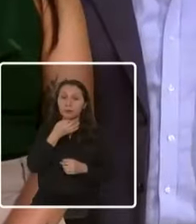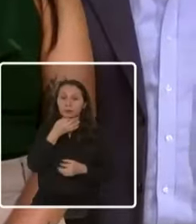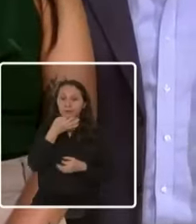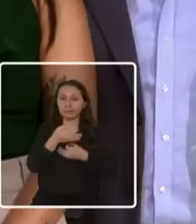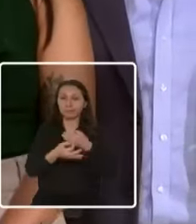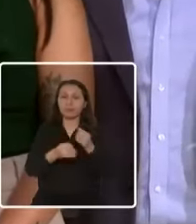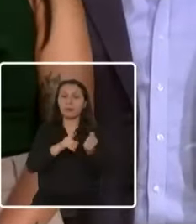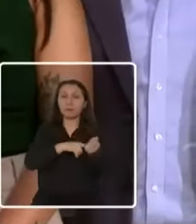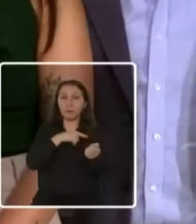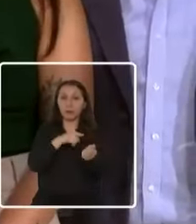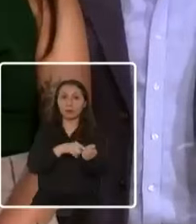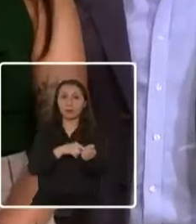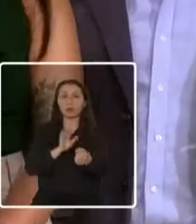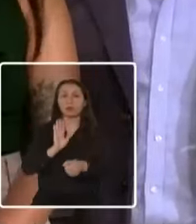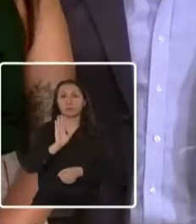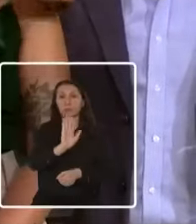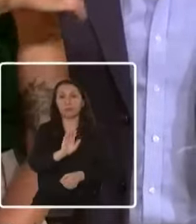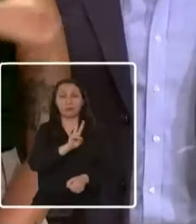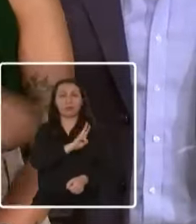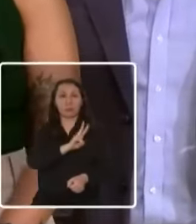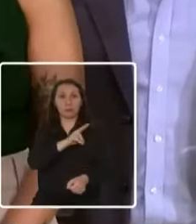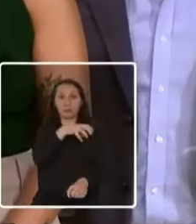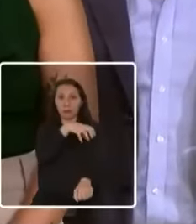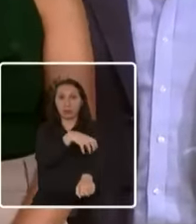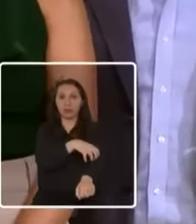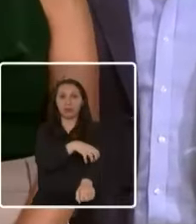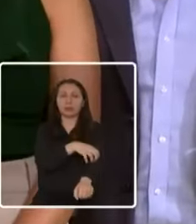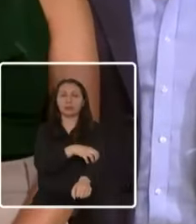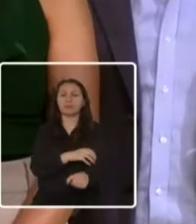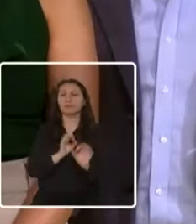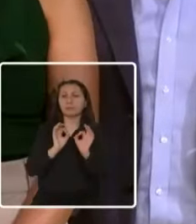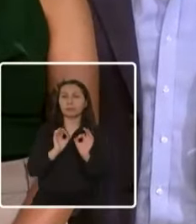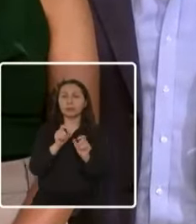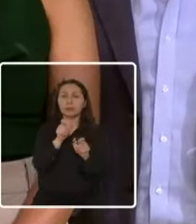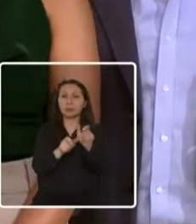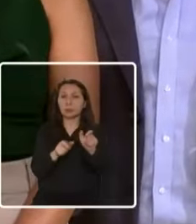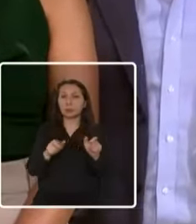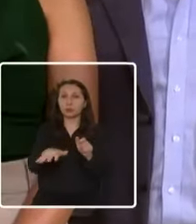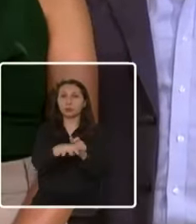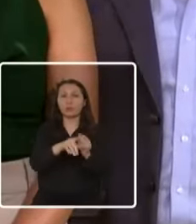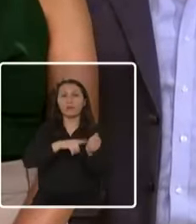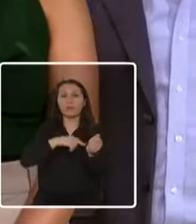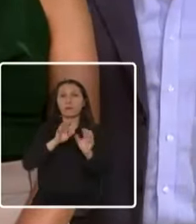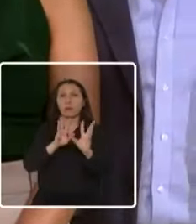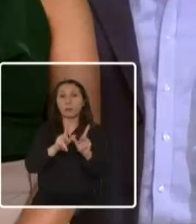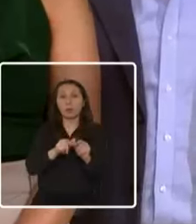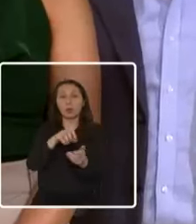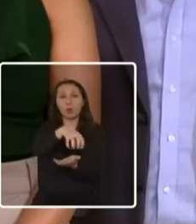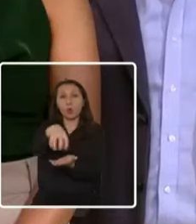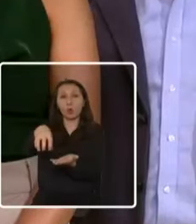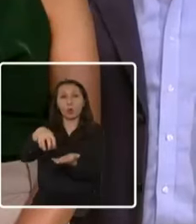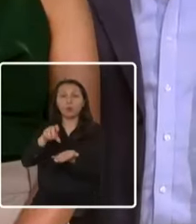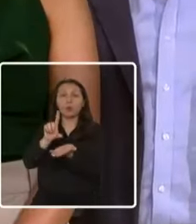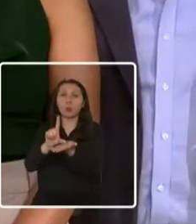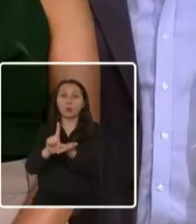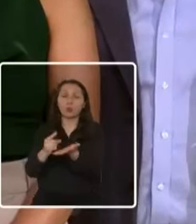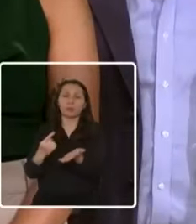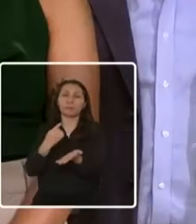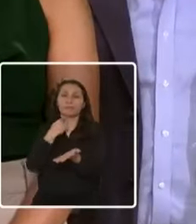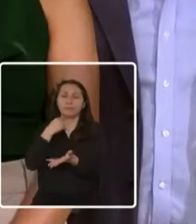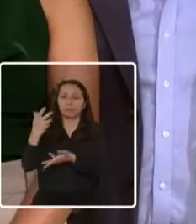a las familias que están en la región de Valparaíso, particularmente a las familias que están en las comunas y en los